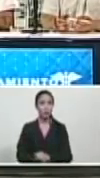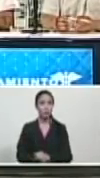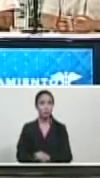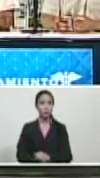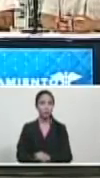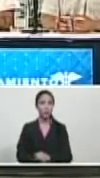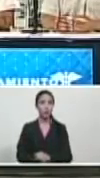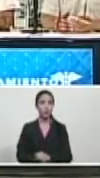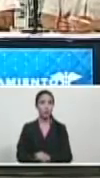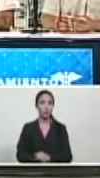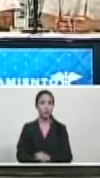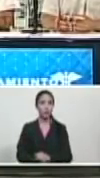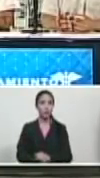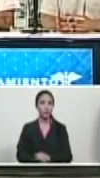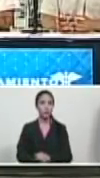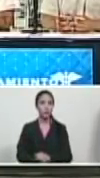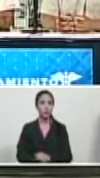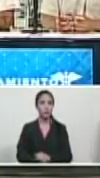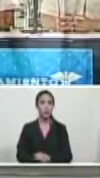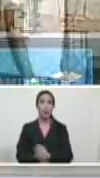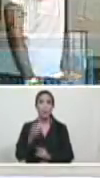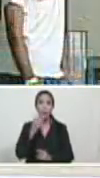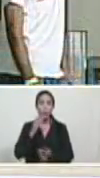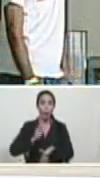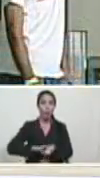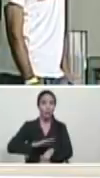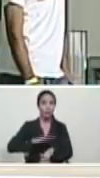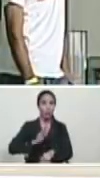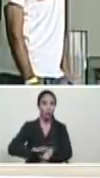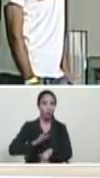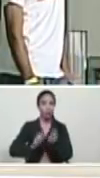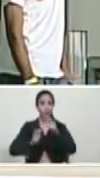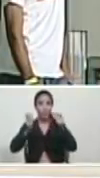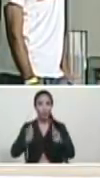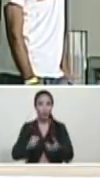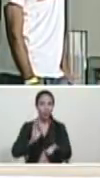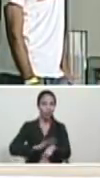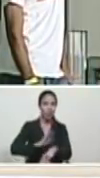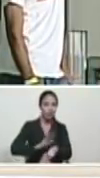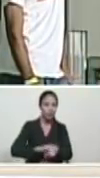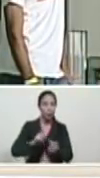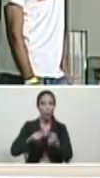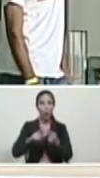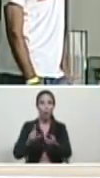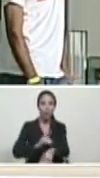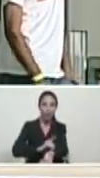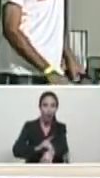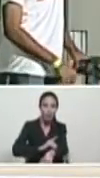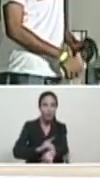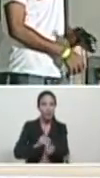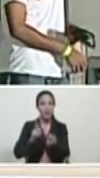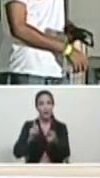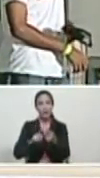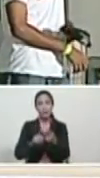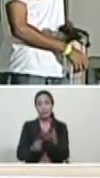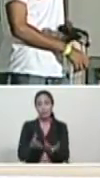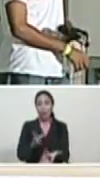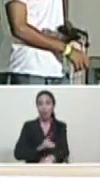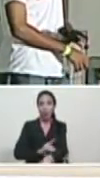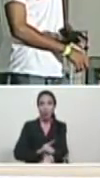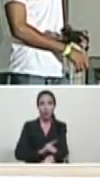Medicinas para las personas hipertensas, para las personas diabéticas o que tienen problemas del azúcar,